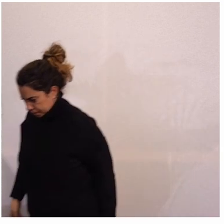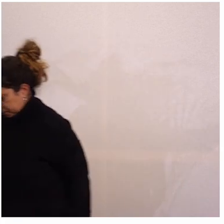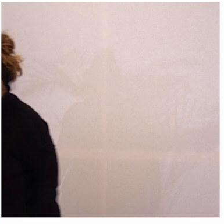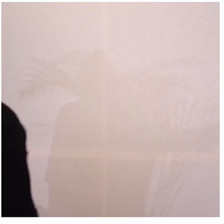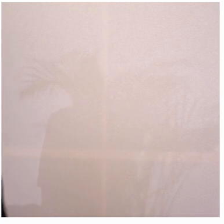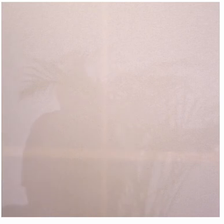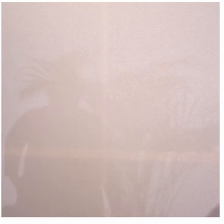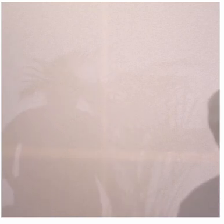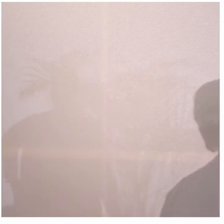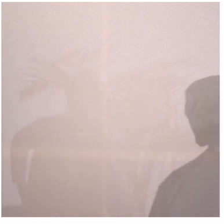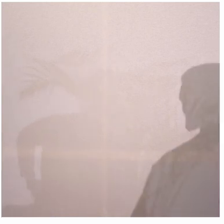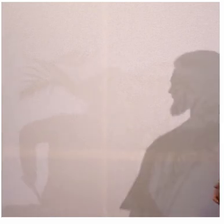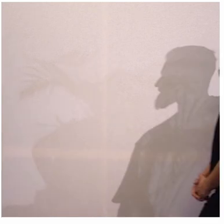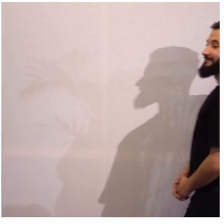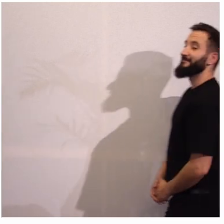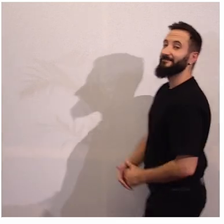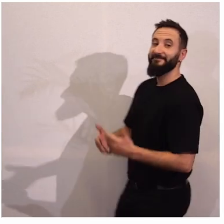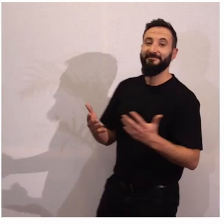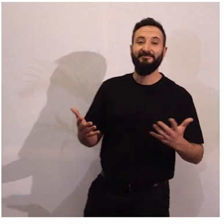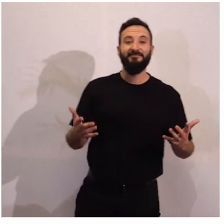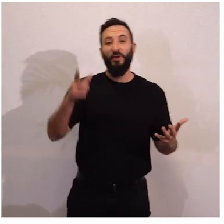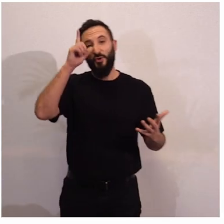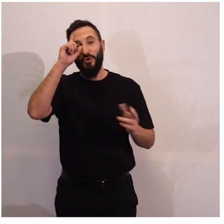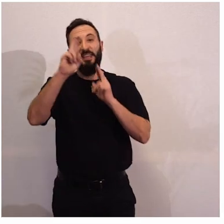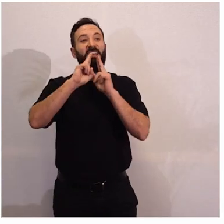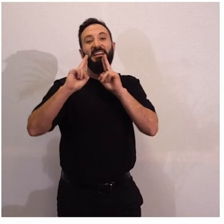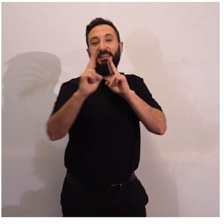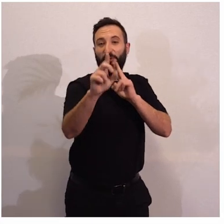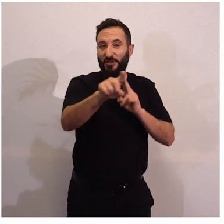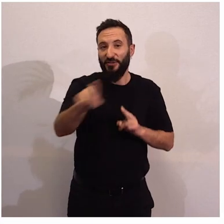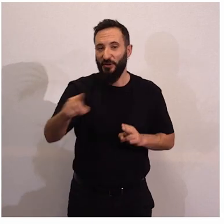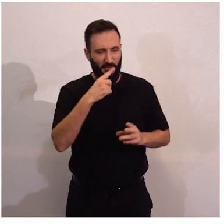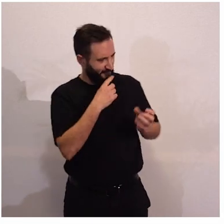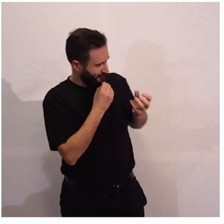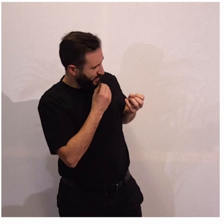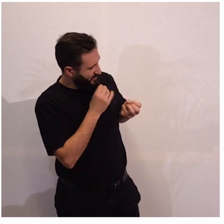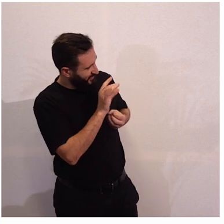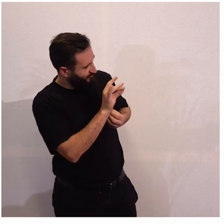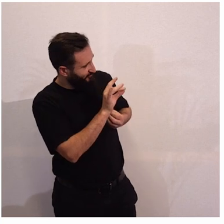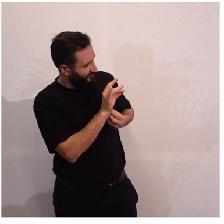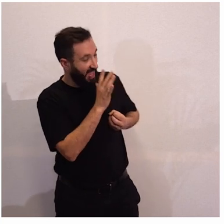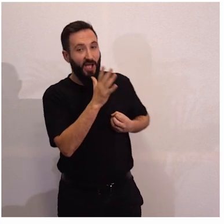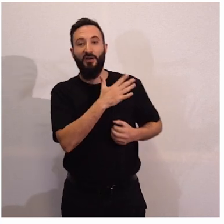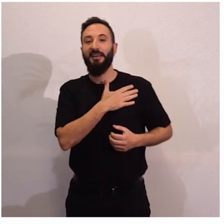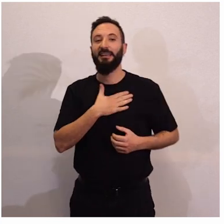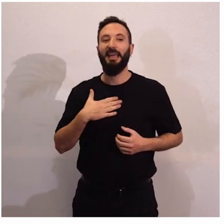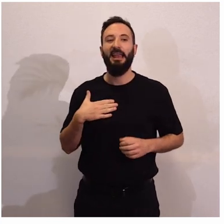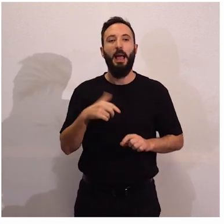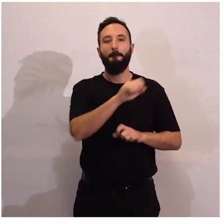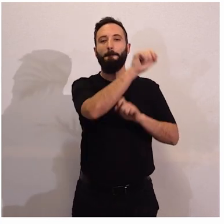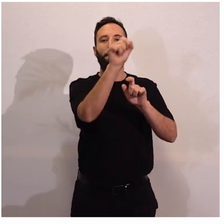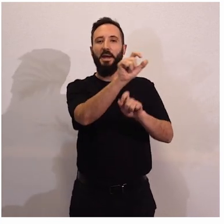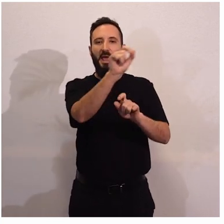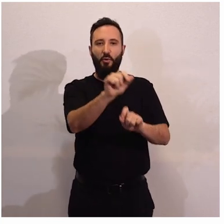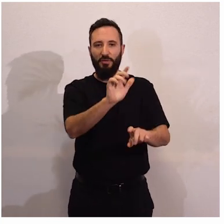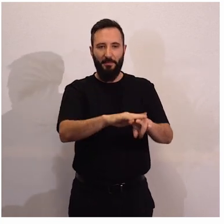No sé si he respondido, Carlos, porque como... No, vas bien. Vale. Ahora me gustaría poderos hacer unas preguntas